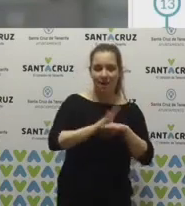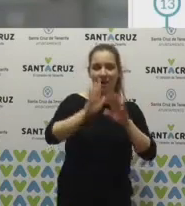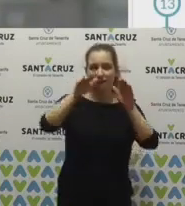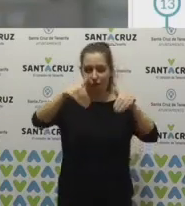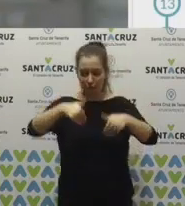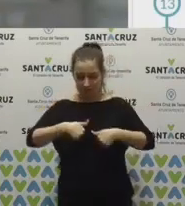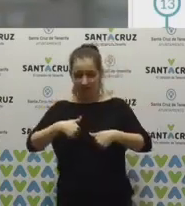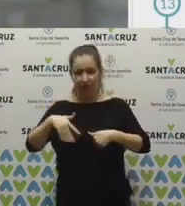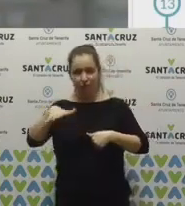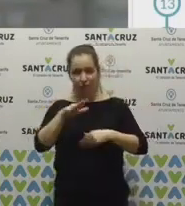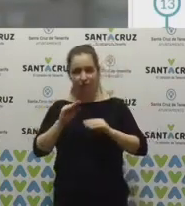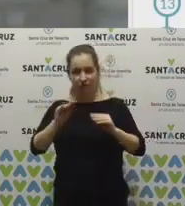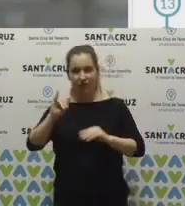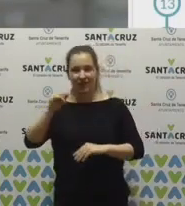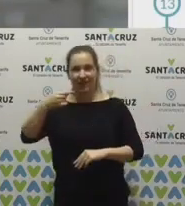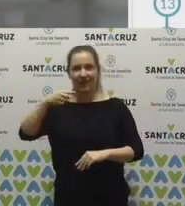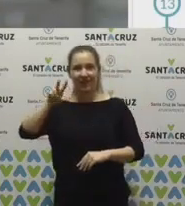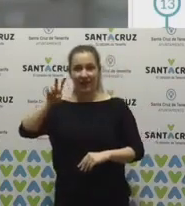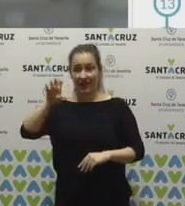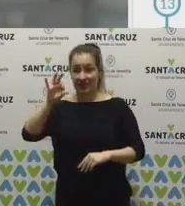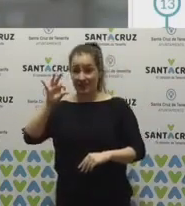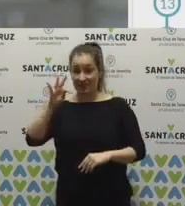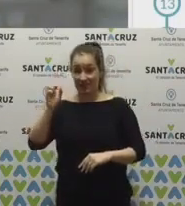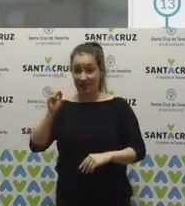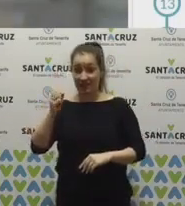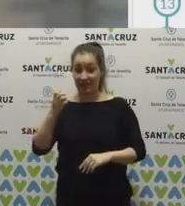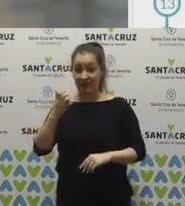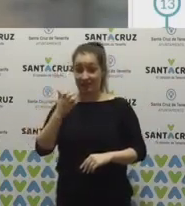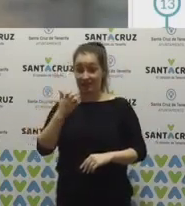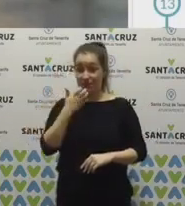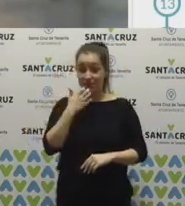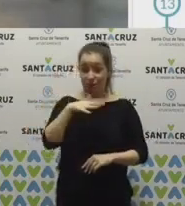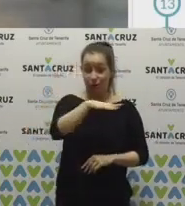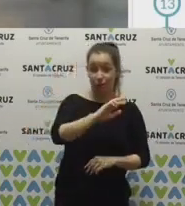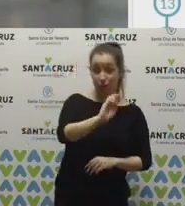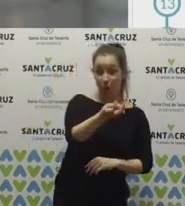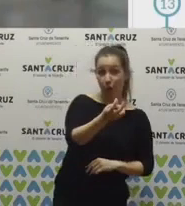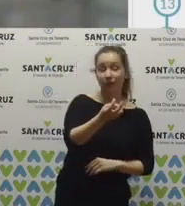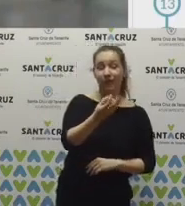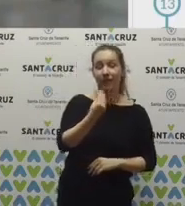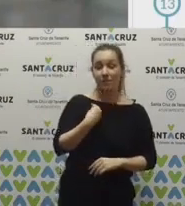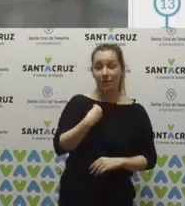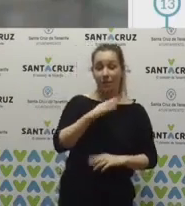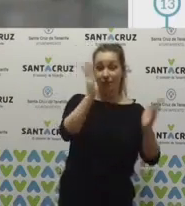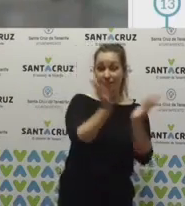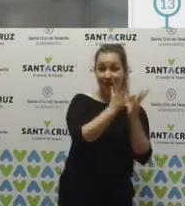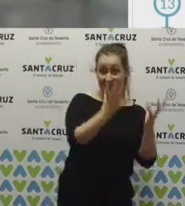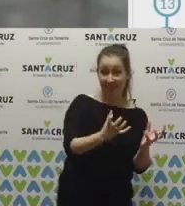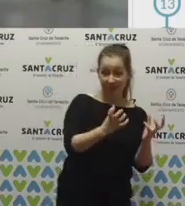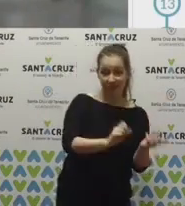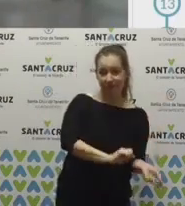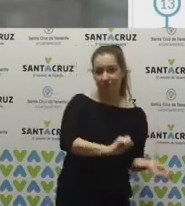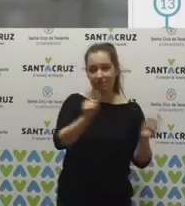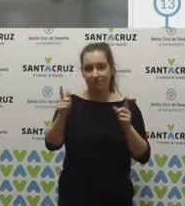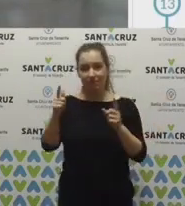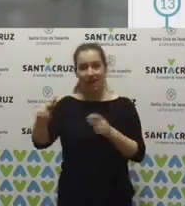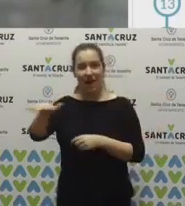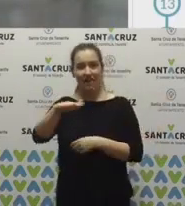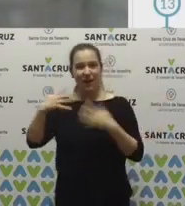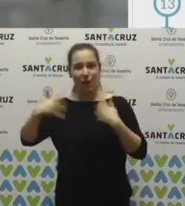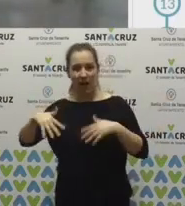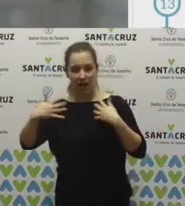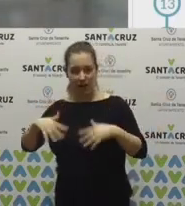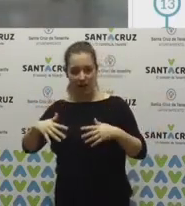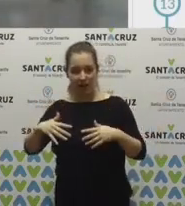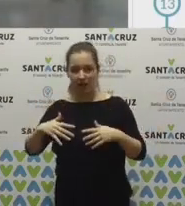de valleseco por los ejemplos que vi está yendo al barrio la de brinda igualdad a baños secos no le estoy diciendo lo contrario que